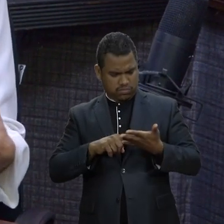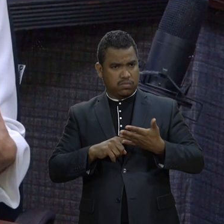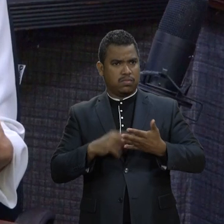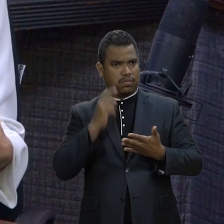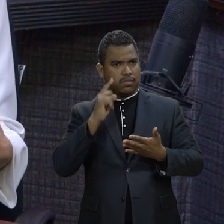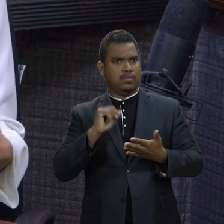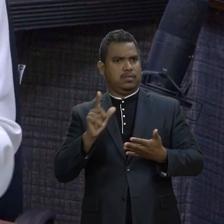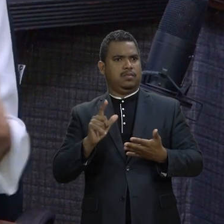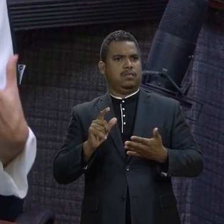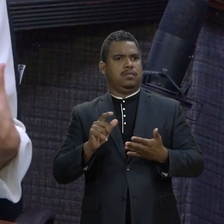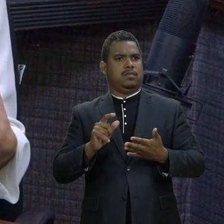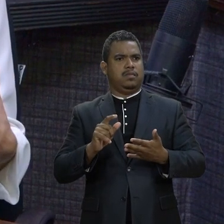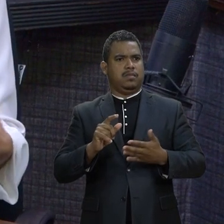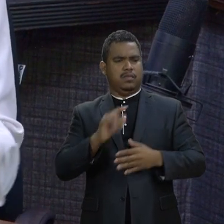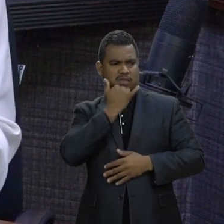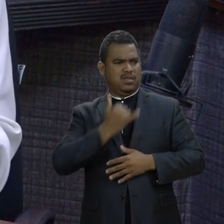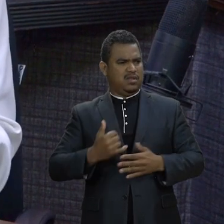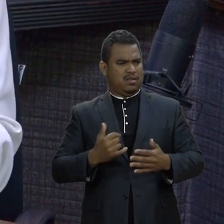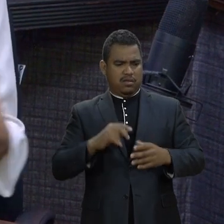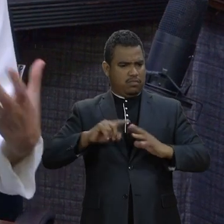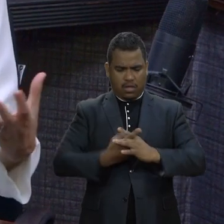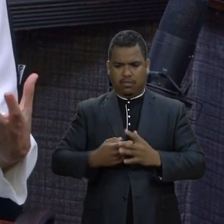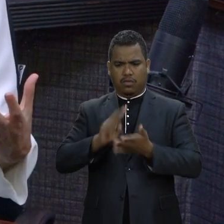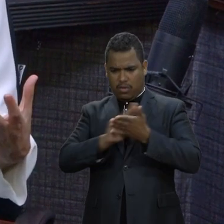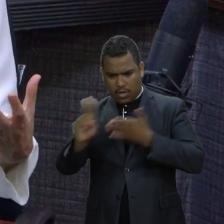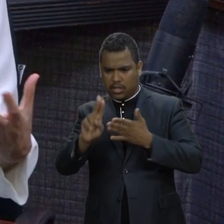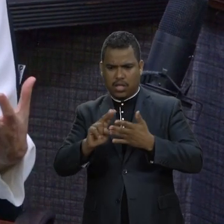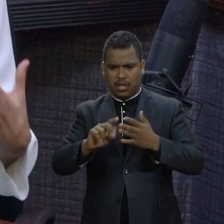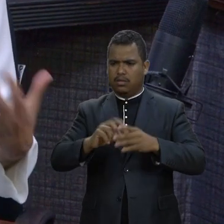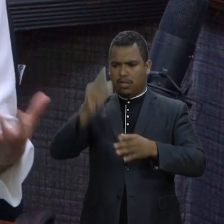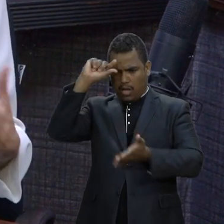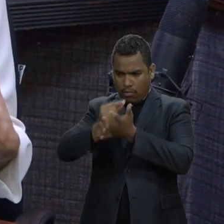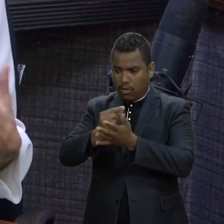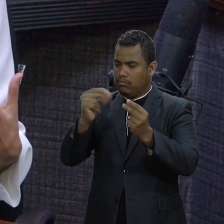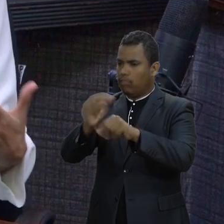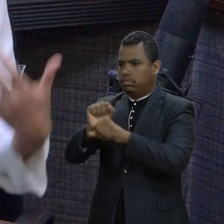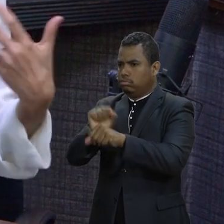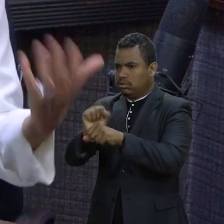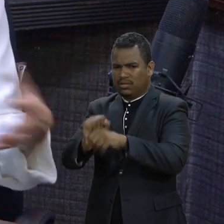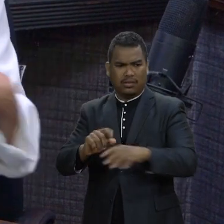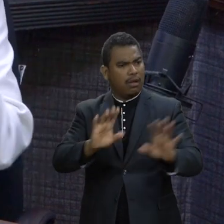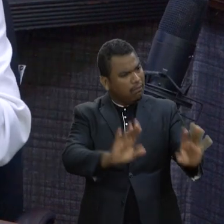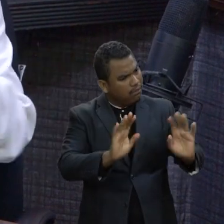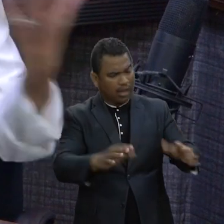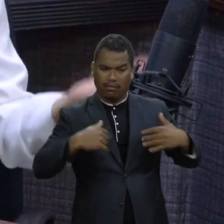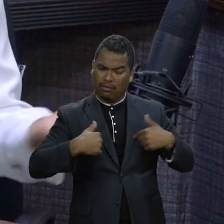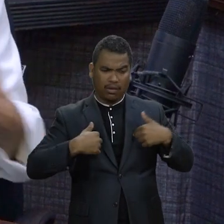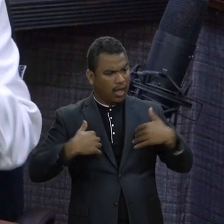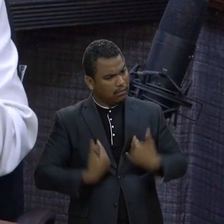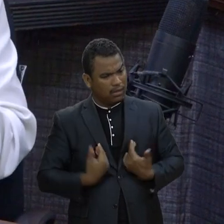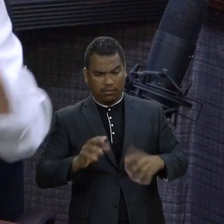que tu vida, más que tu familia. Tú estás con tus compañeros, más que con tu mamá, ustedes se casen, más que